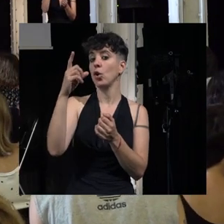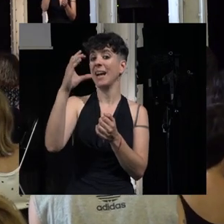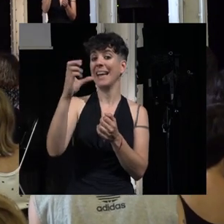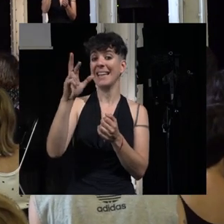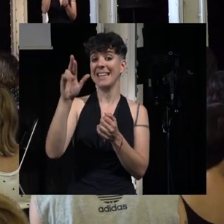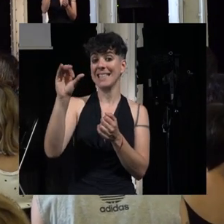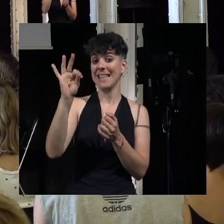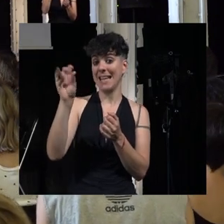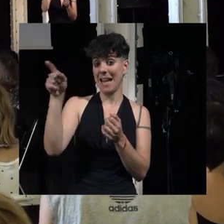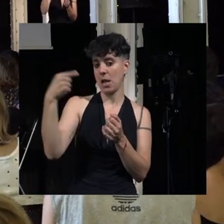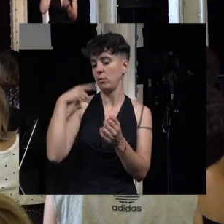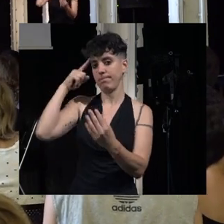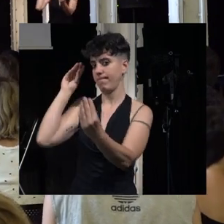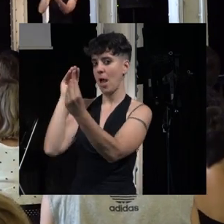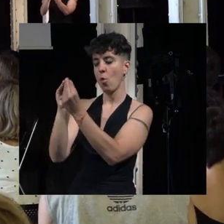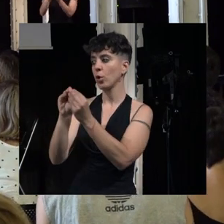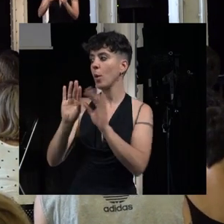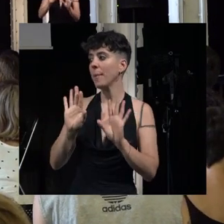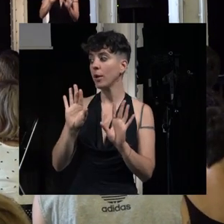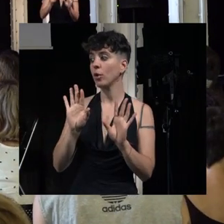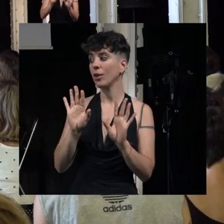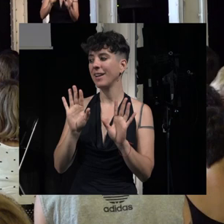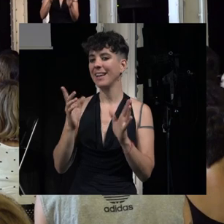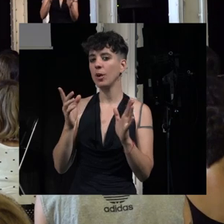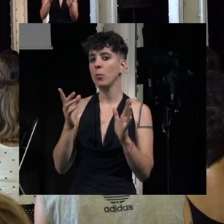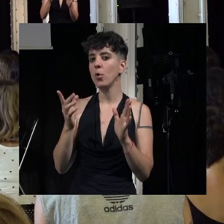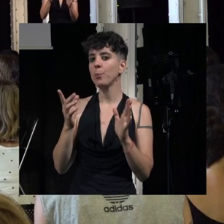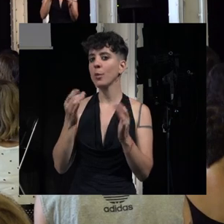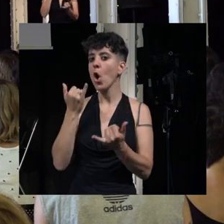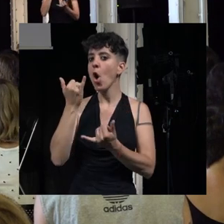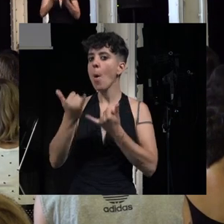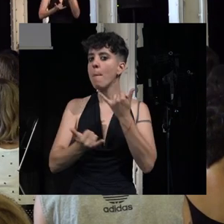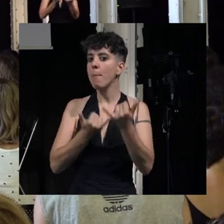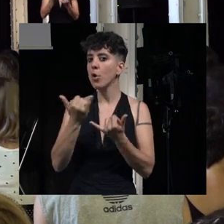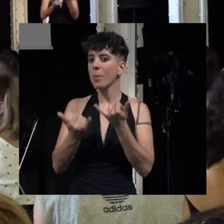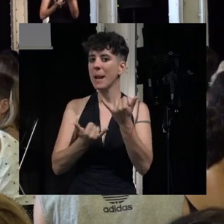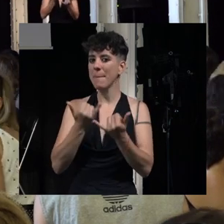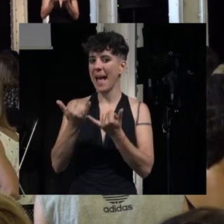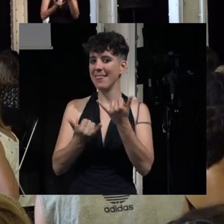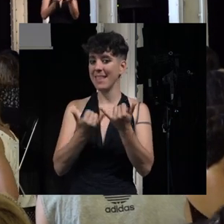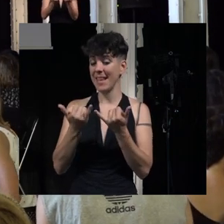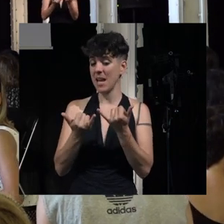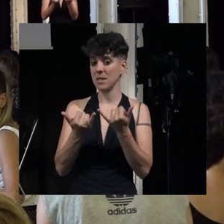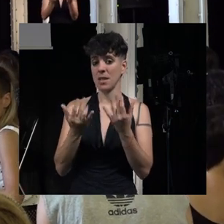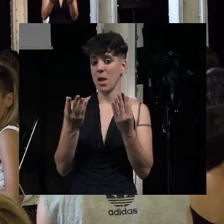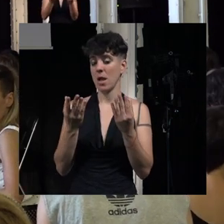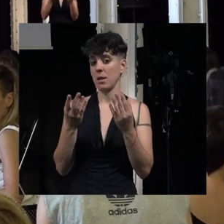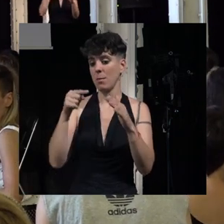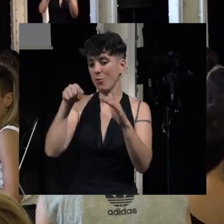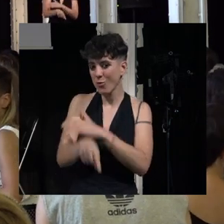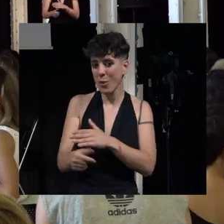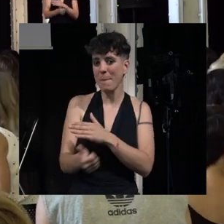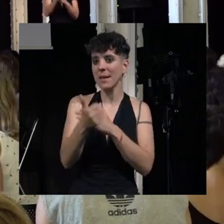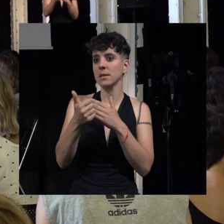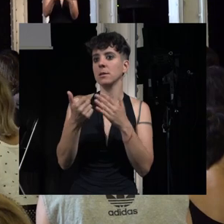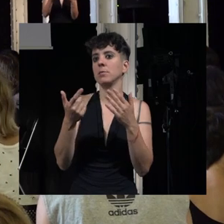de acuerdo, pero justamente igual por esto ahondar también en las problemáticas que generan abordar muchas veces desde las políticas